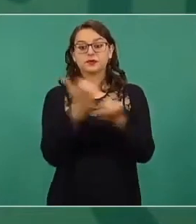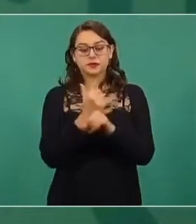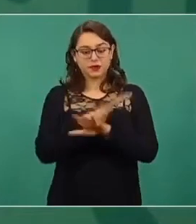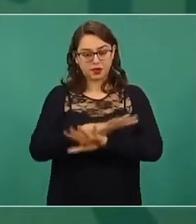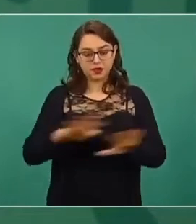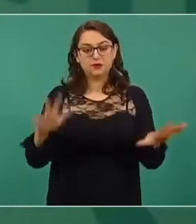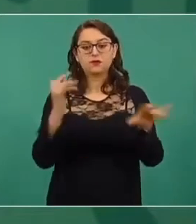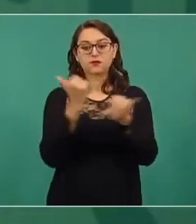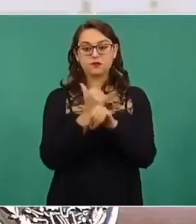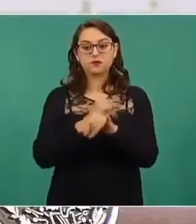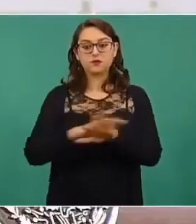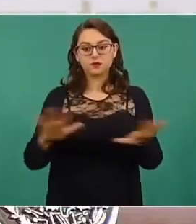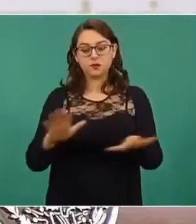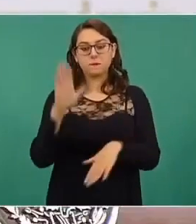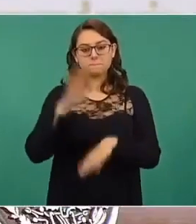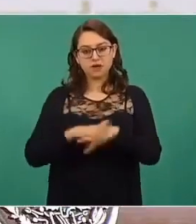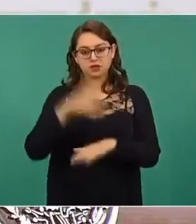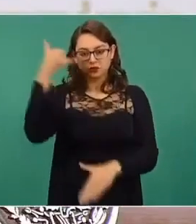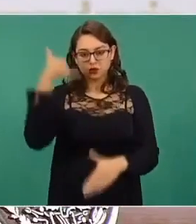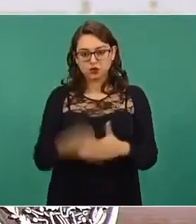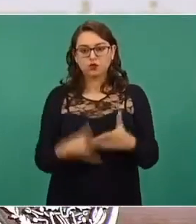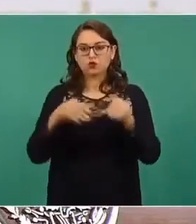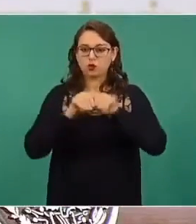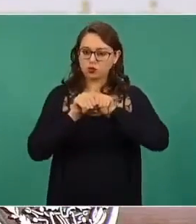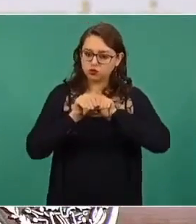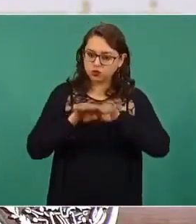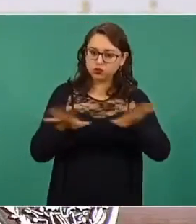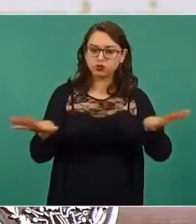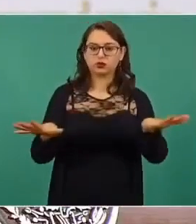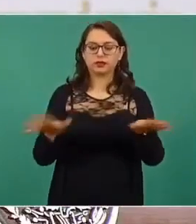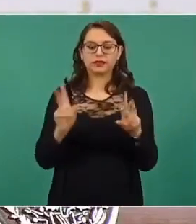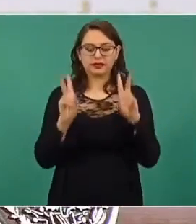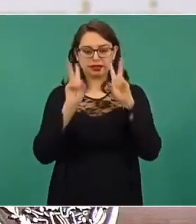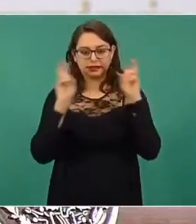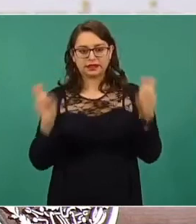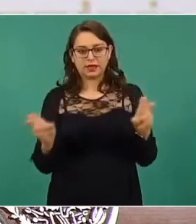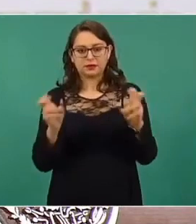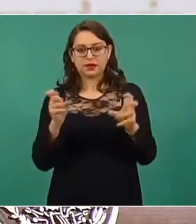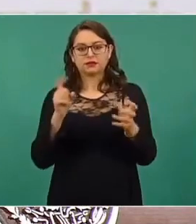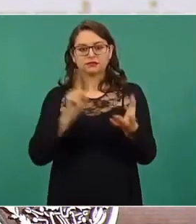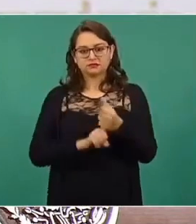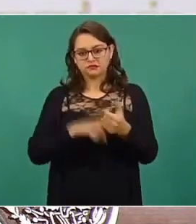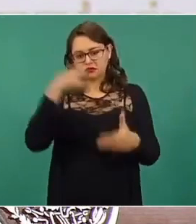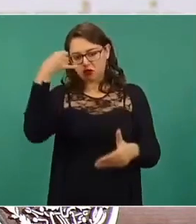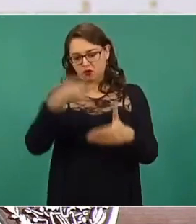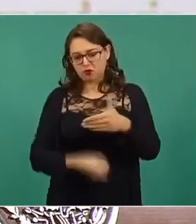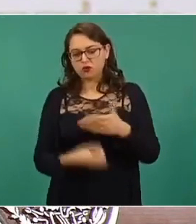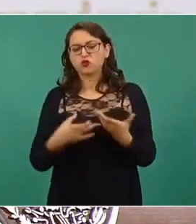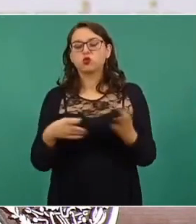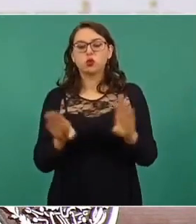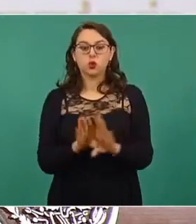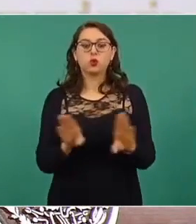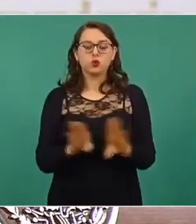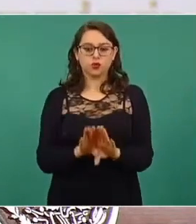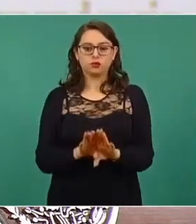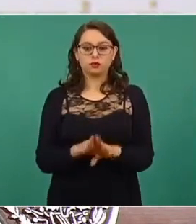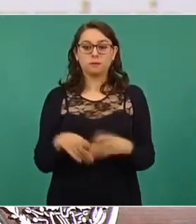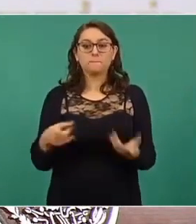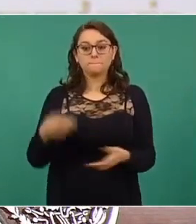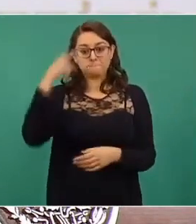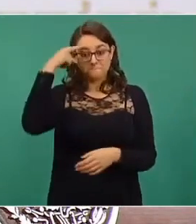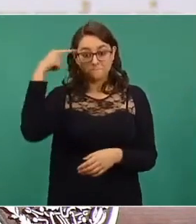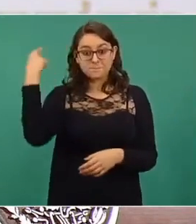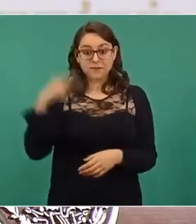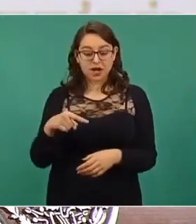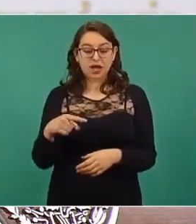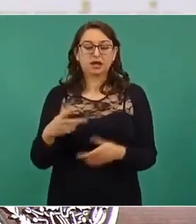que la gente conozca bien sobre este tema, con la idea de que la política